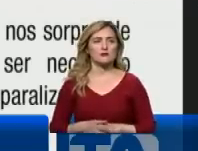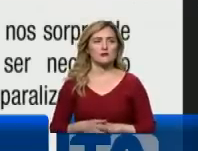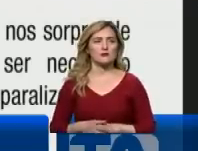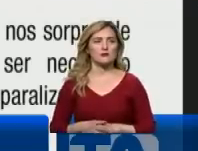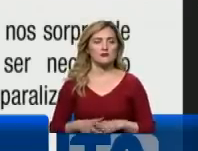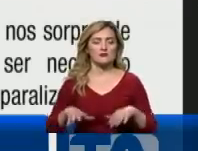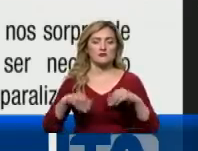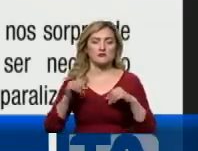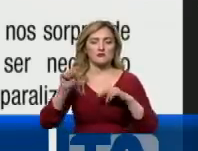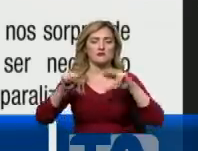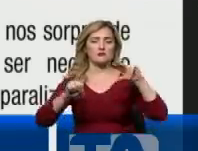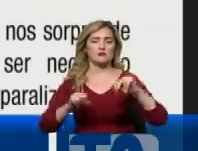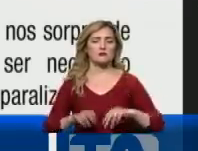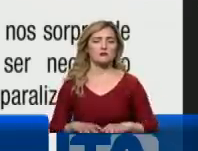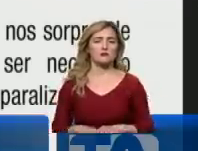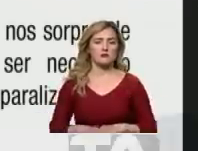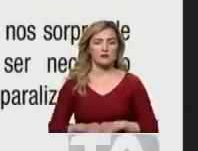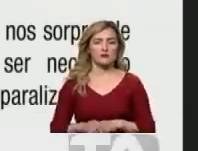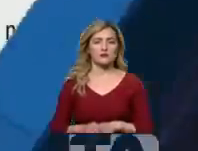acatar esta disposición o no.